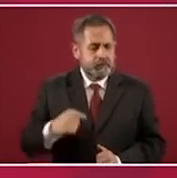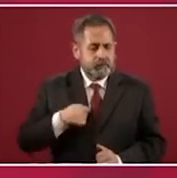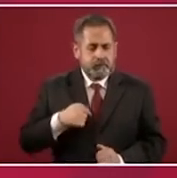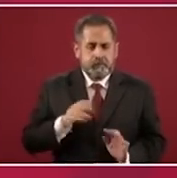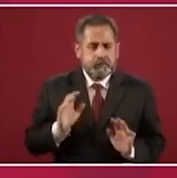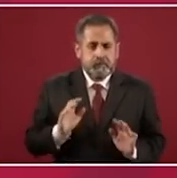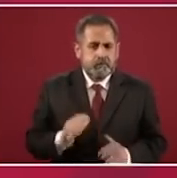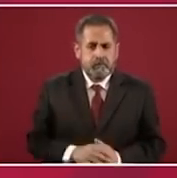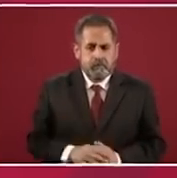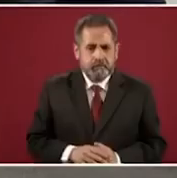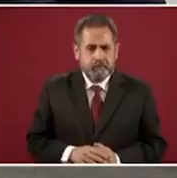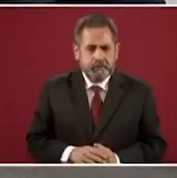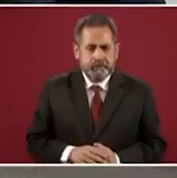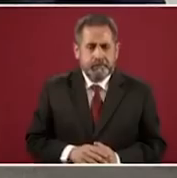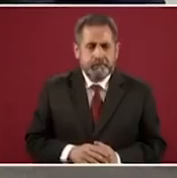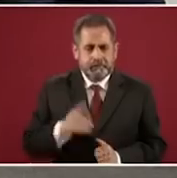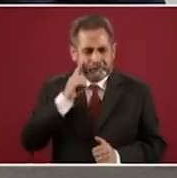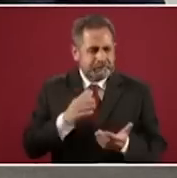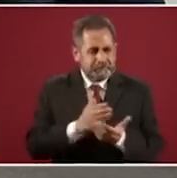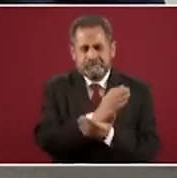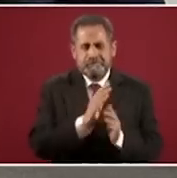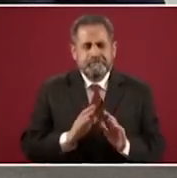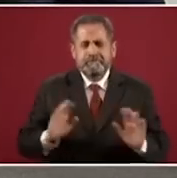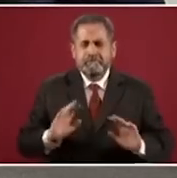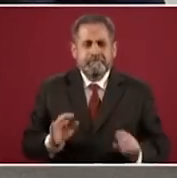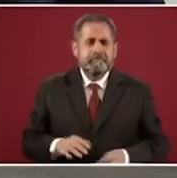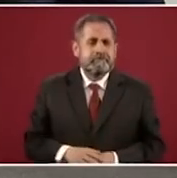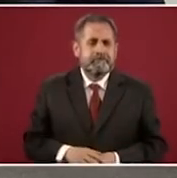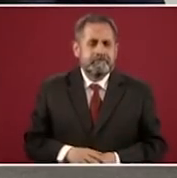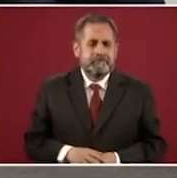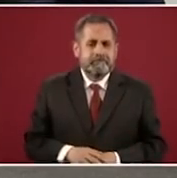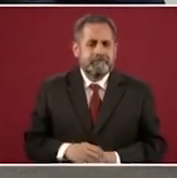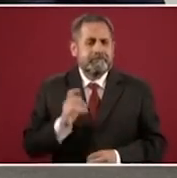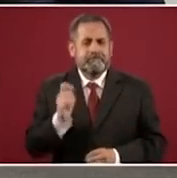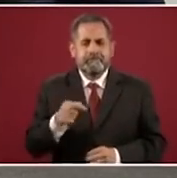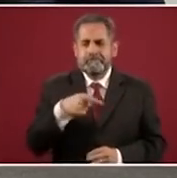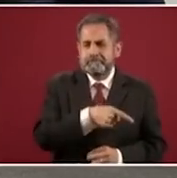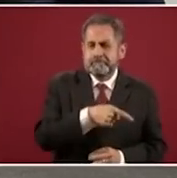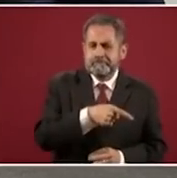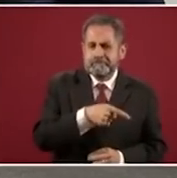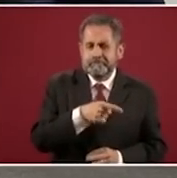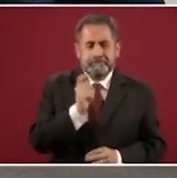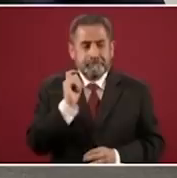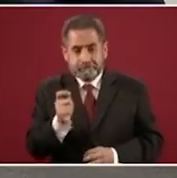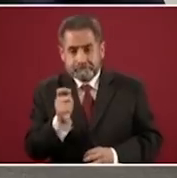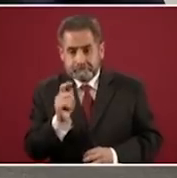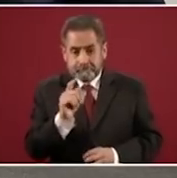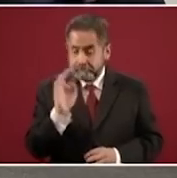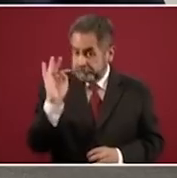No debemos meternos en eso, solo que tenga